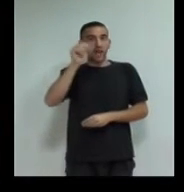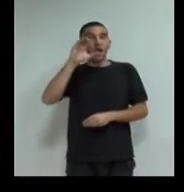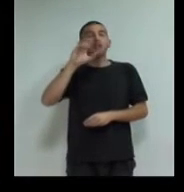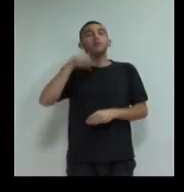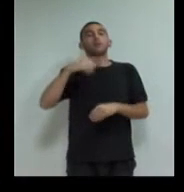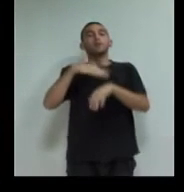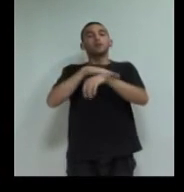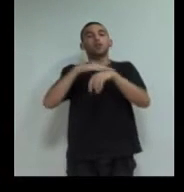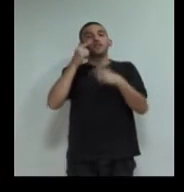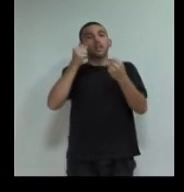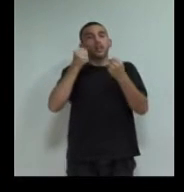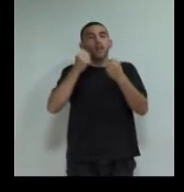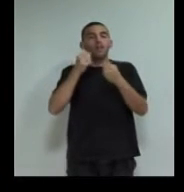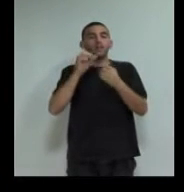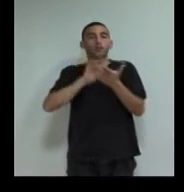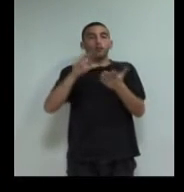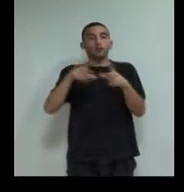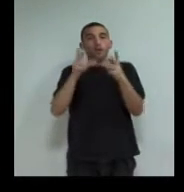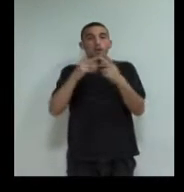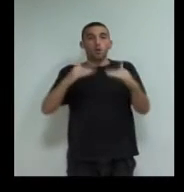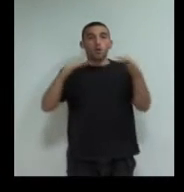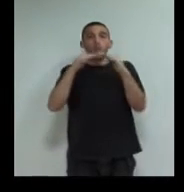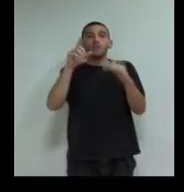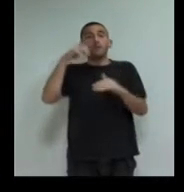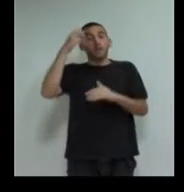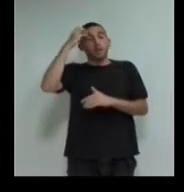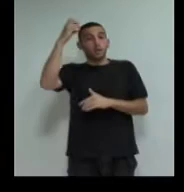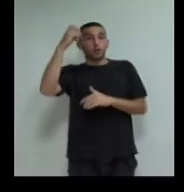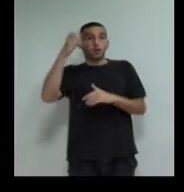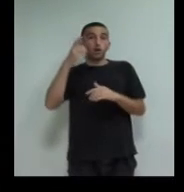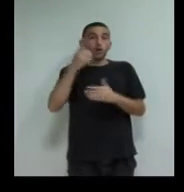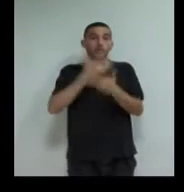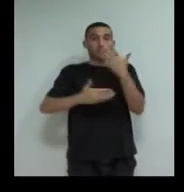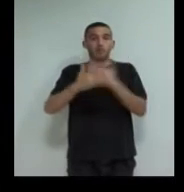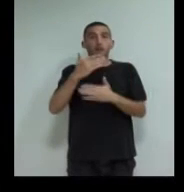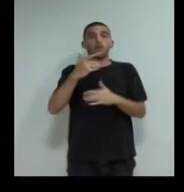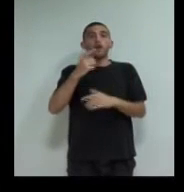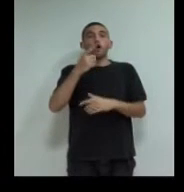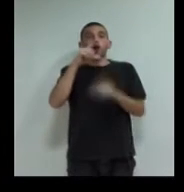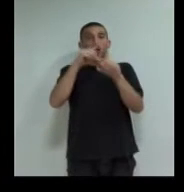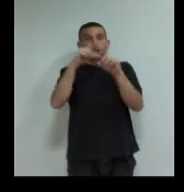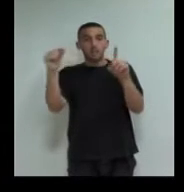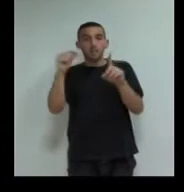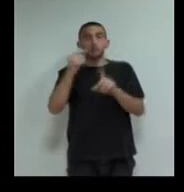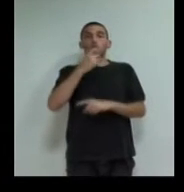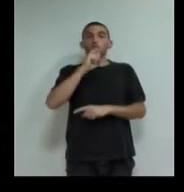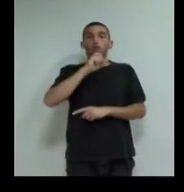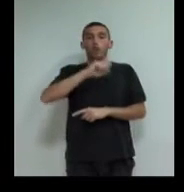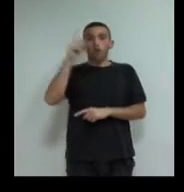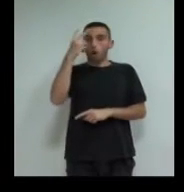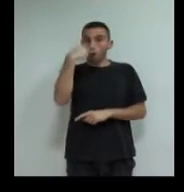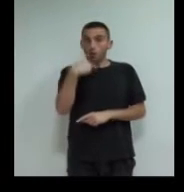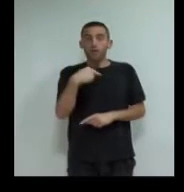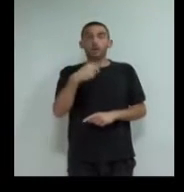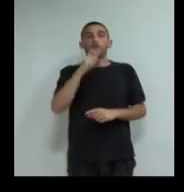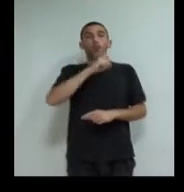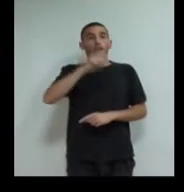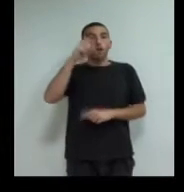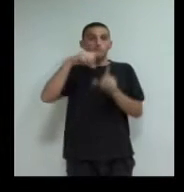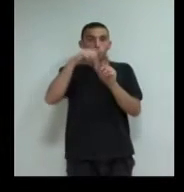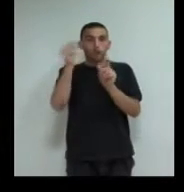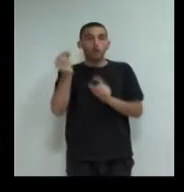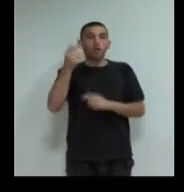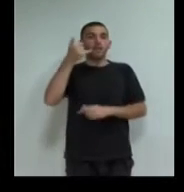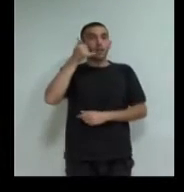Sociales e Igualdad a través del Real Patronato de Discapacidad, al Corte Inglés, a la Fundación 11, a la Fundación Vodafone, a Telefónica,